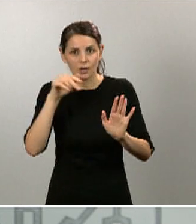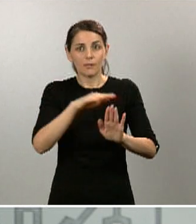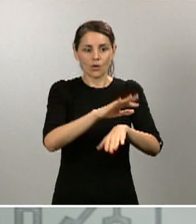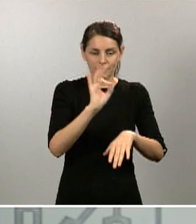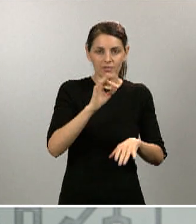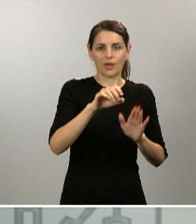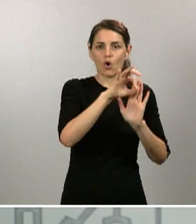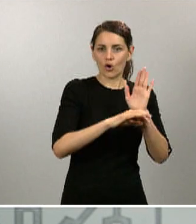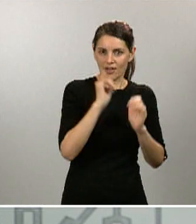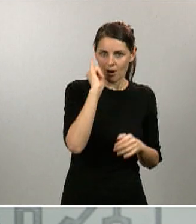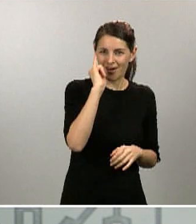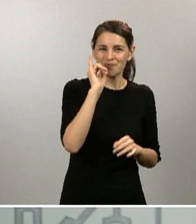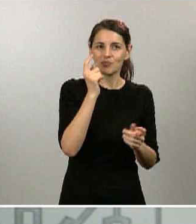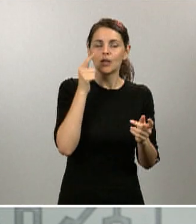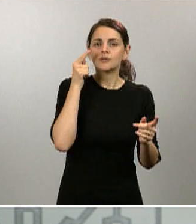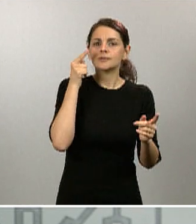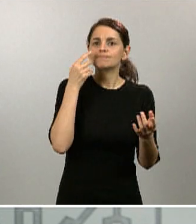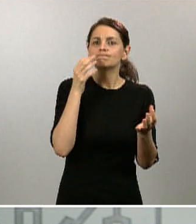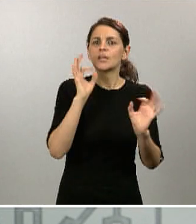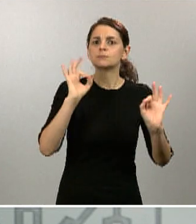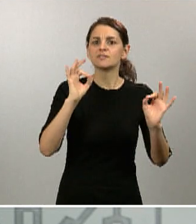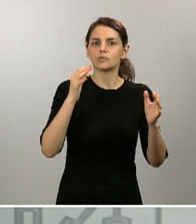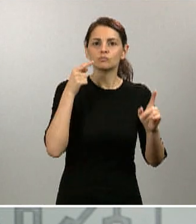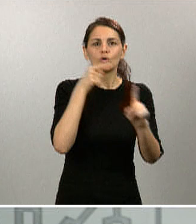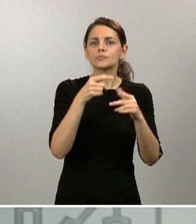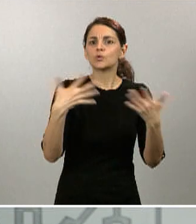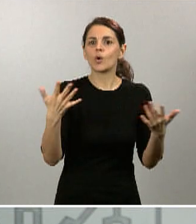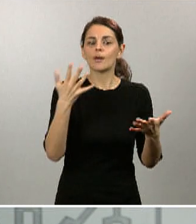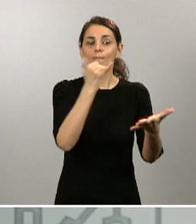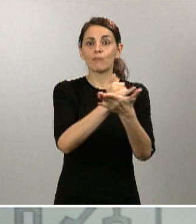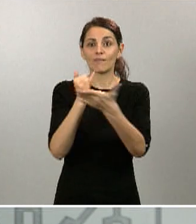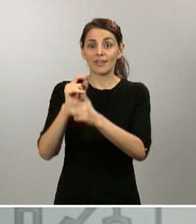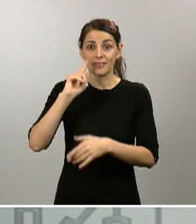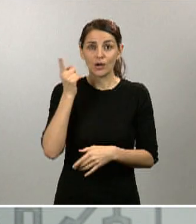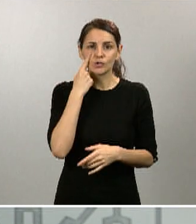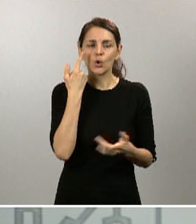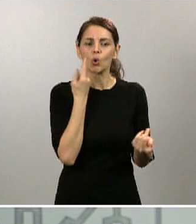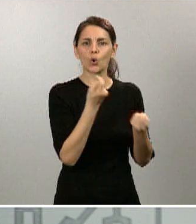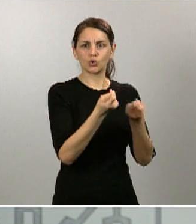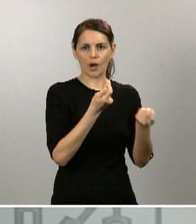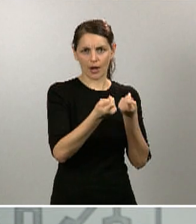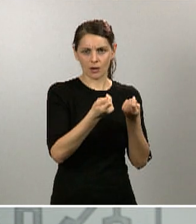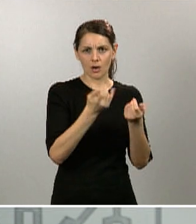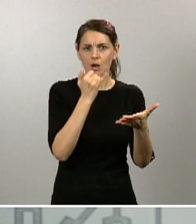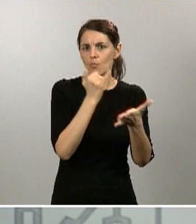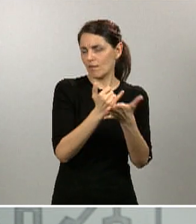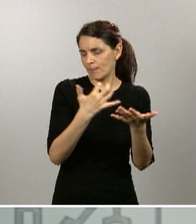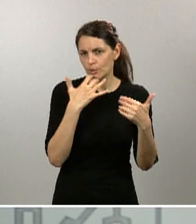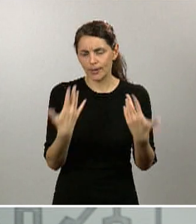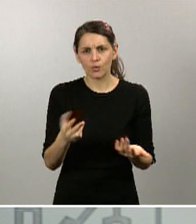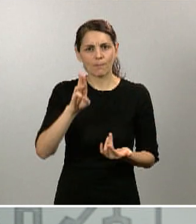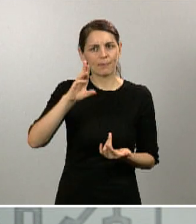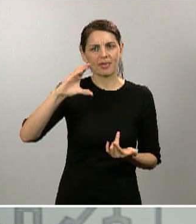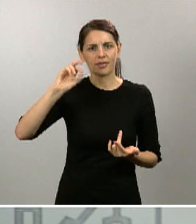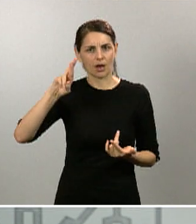para controlar el uso de pruebas de diagnósticas, sobre todo PCRs, en las comunidades autónomas y